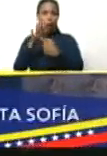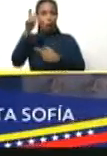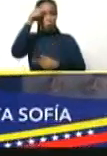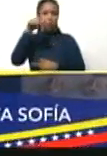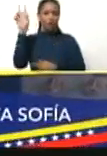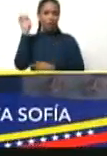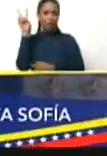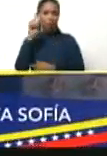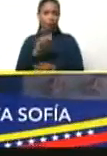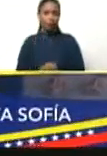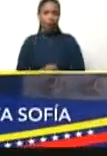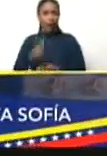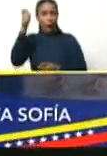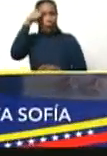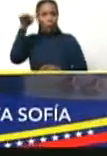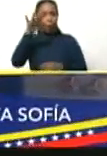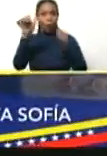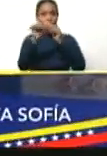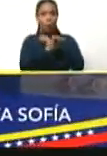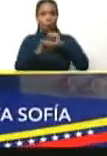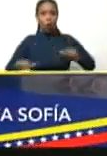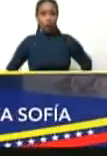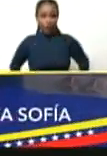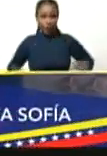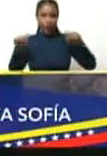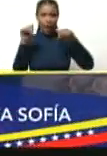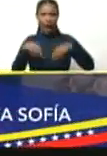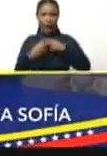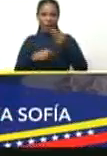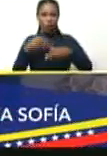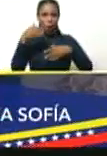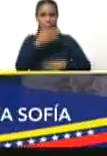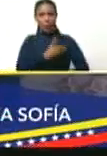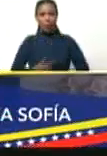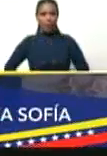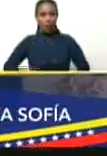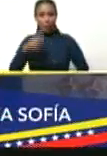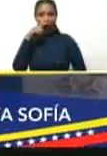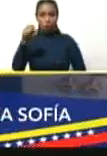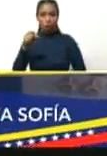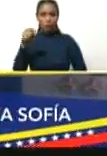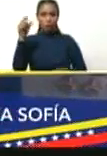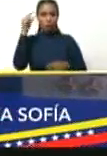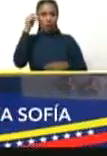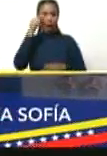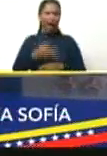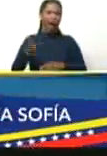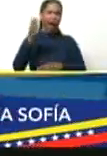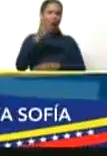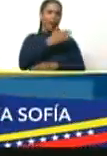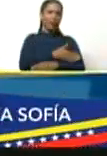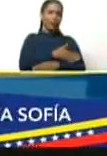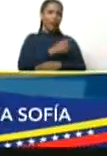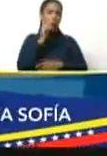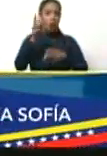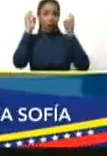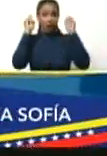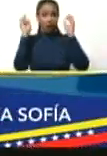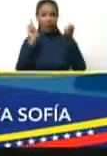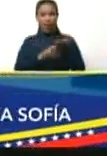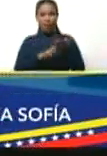de Venezuela, al pueblo de Portuguesa, que lo que ha orientado el presidente Nicolás Maduro en los días anteriores es una realidad.